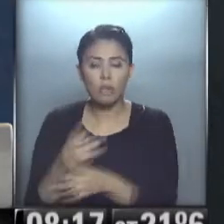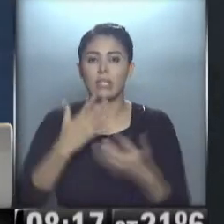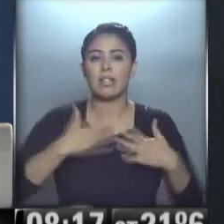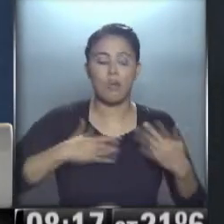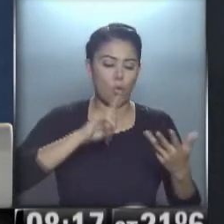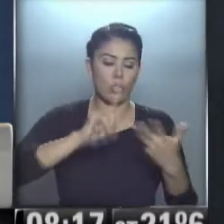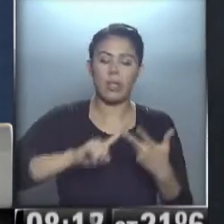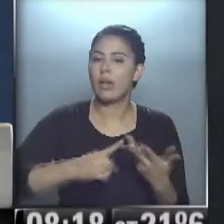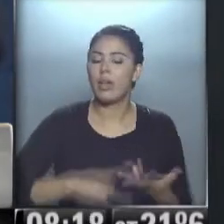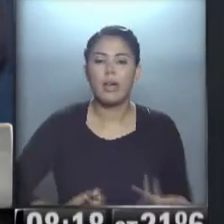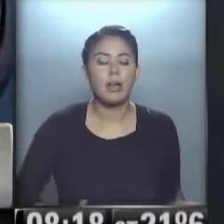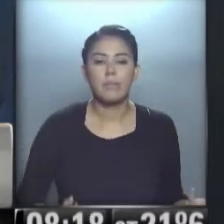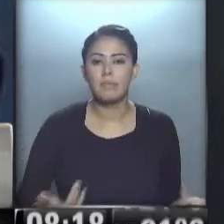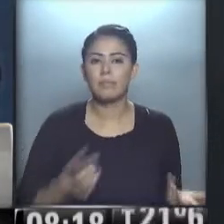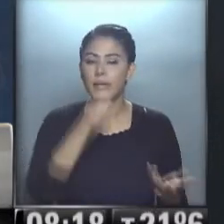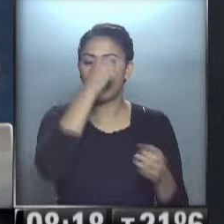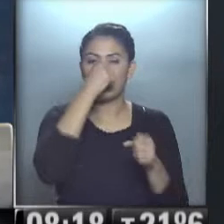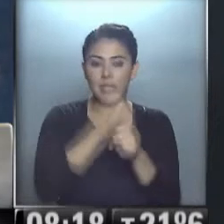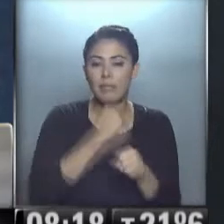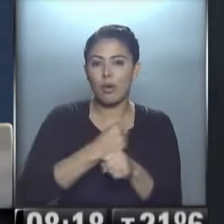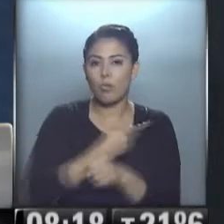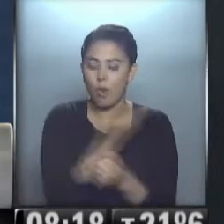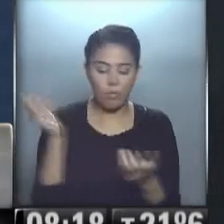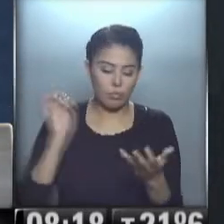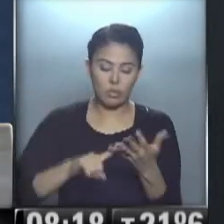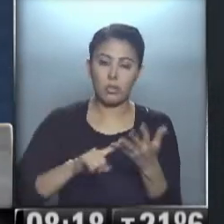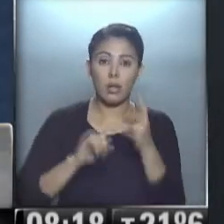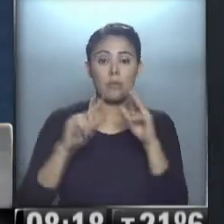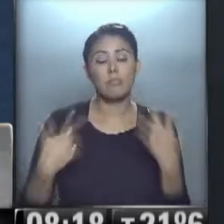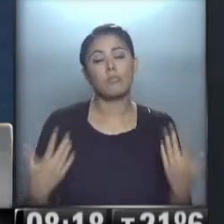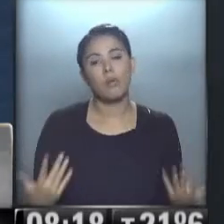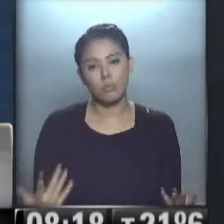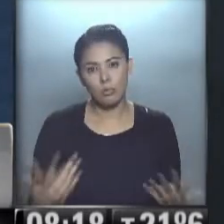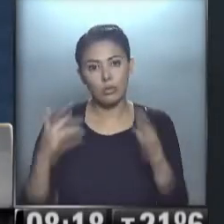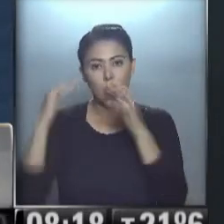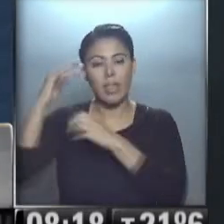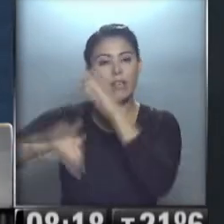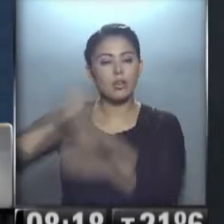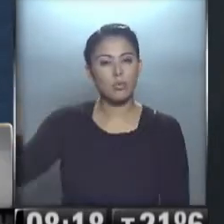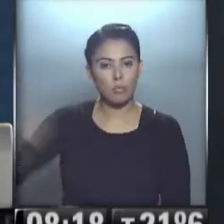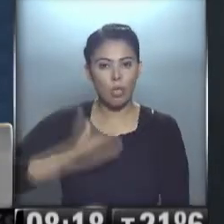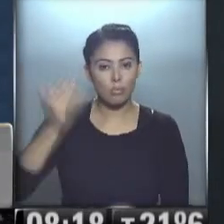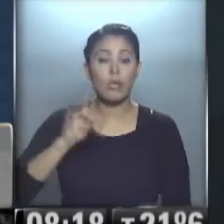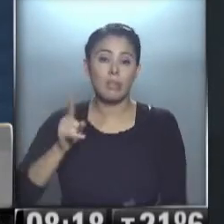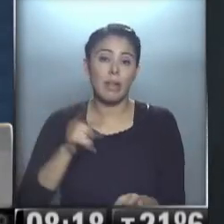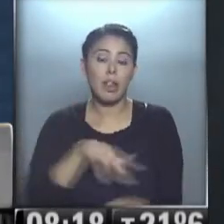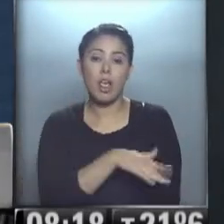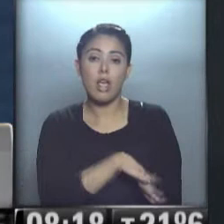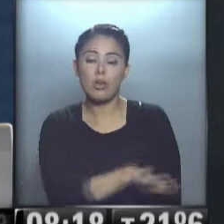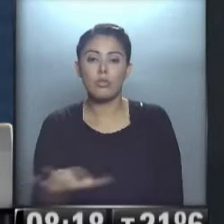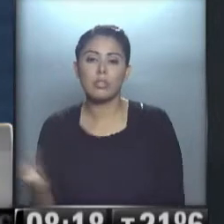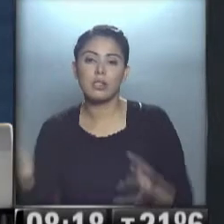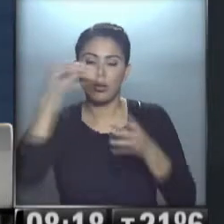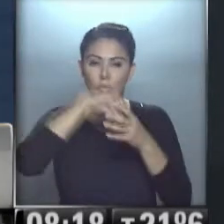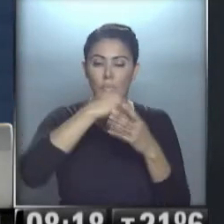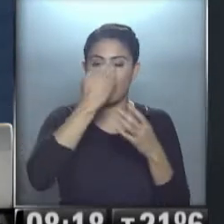salud, la actividad en el empleo público y también, por supuesto, el desarrollo productivo o la inclusión social. Por eso es